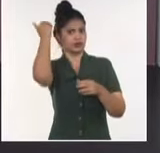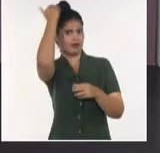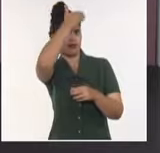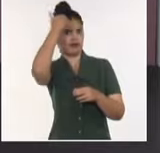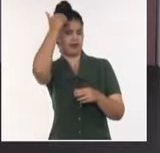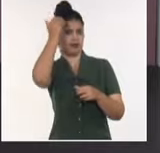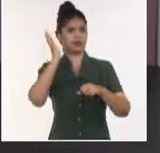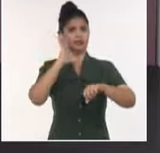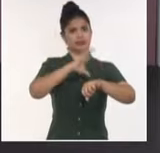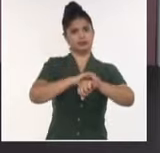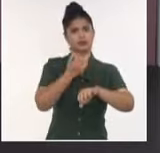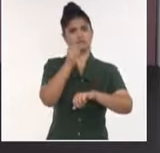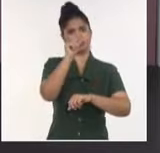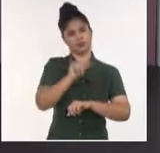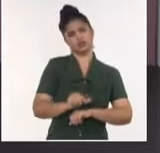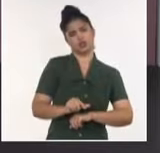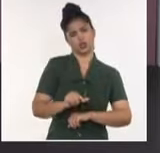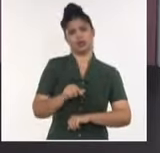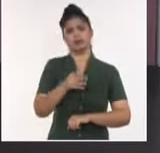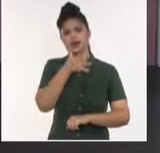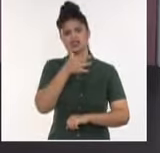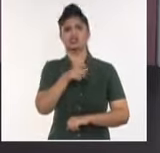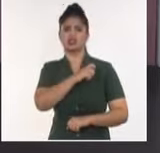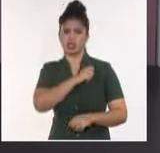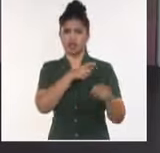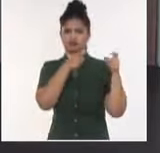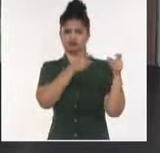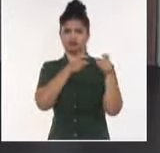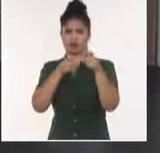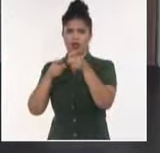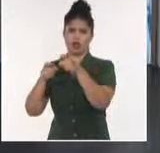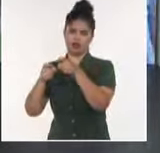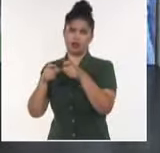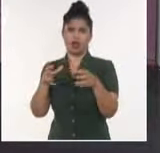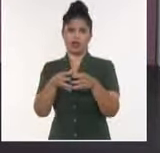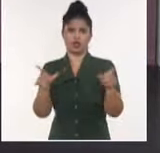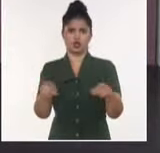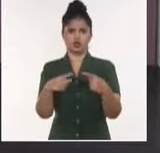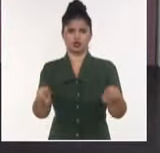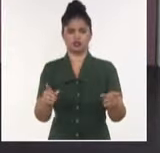de atentado. Hasta aquí algunas de las noticias más relevantes de la agenda mediática internacional. Buenas tardes.